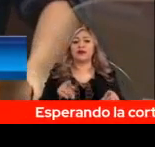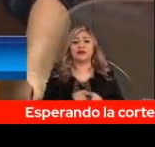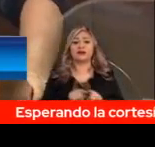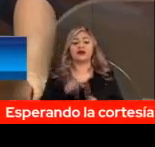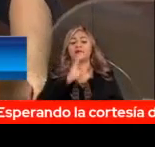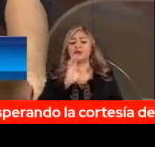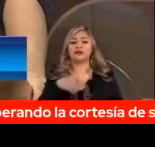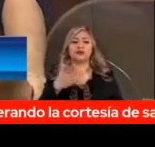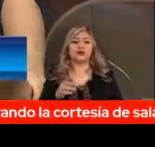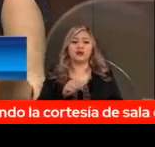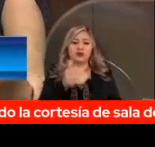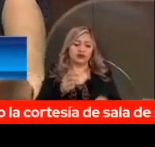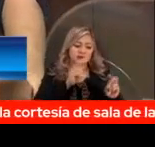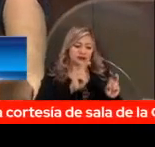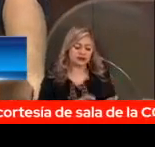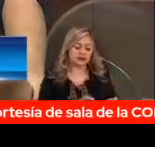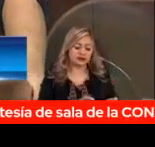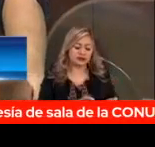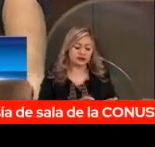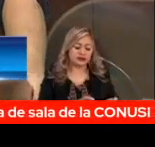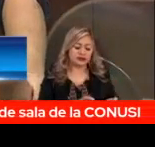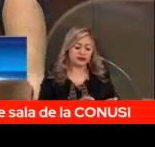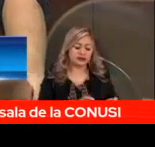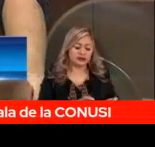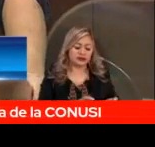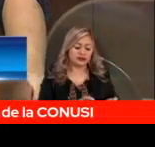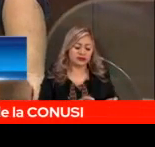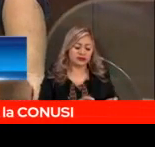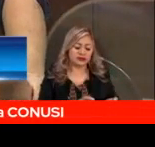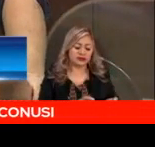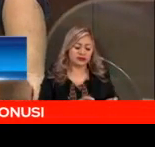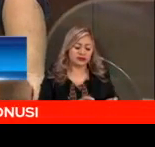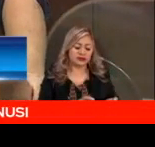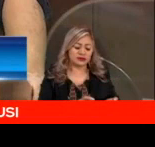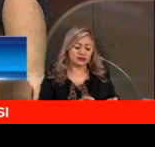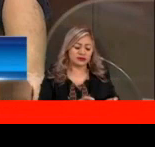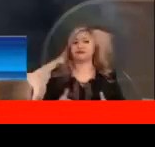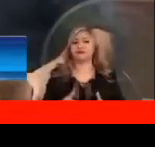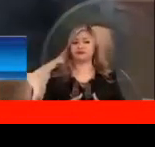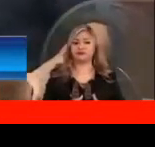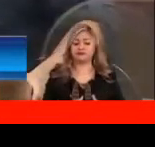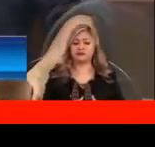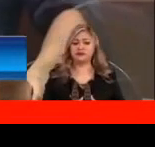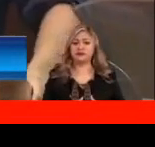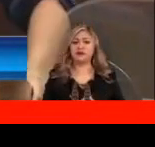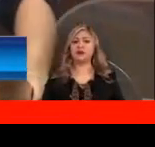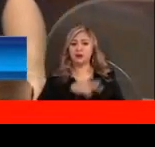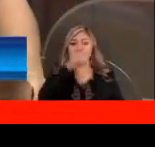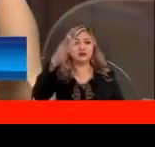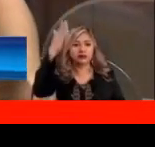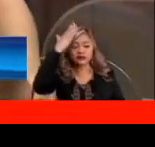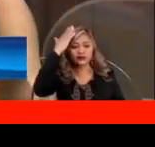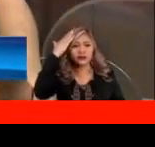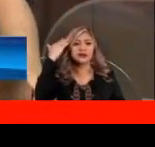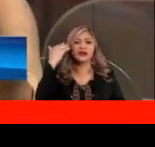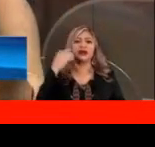electoral. Reforma electoral que ha generado revuelo, pero que, como ustedes saben, al igual que el resto